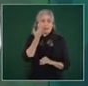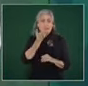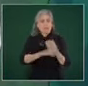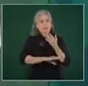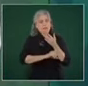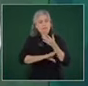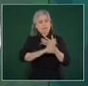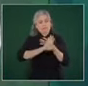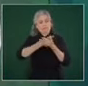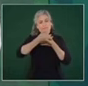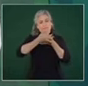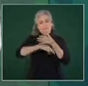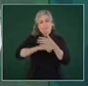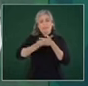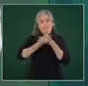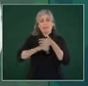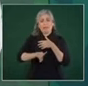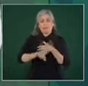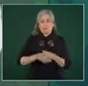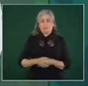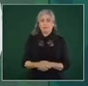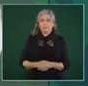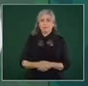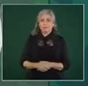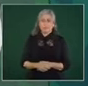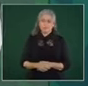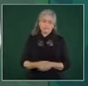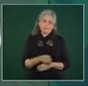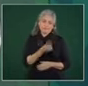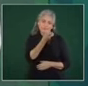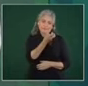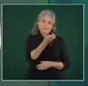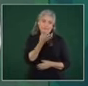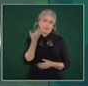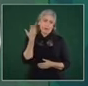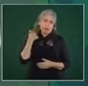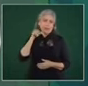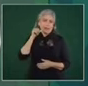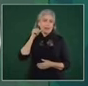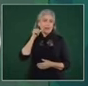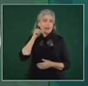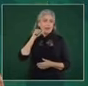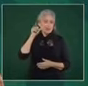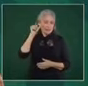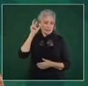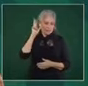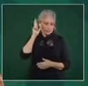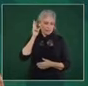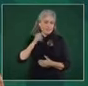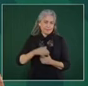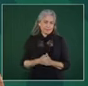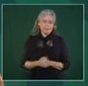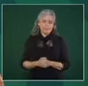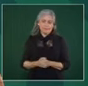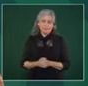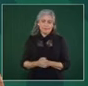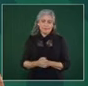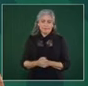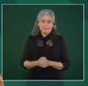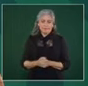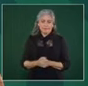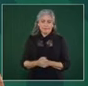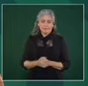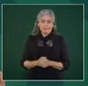provocación que eso fue lo de ayer un